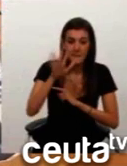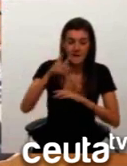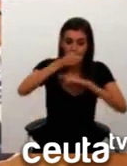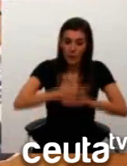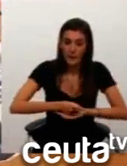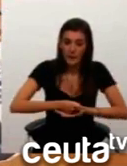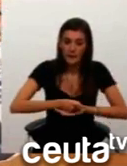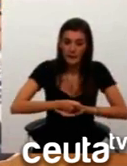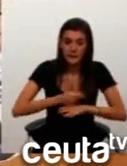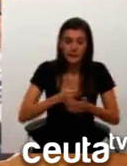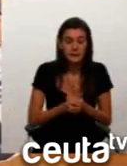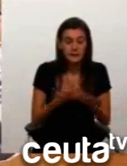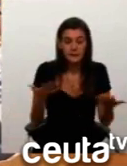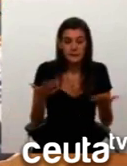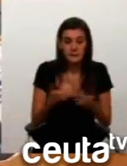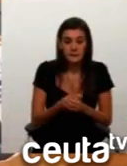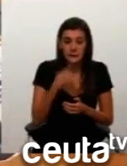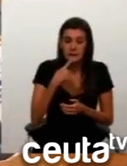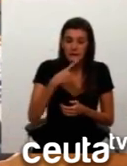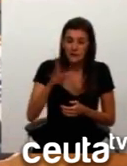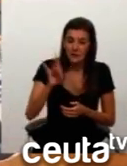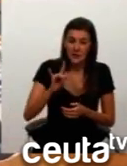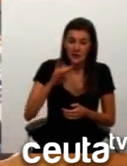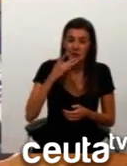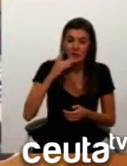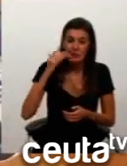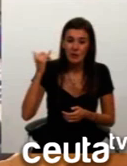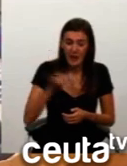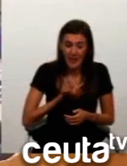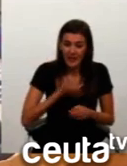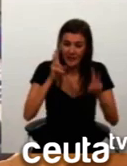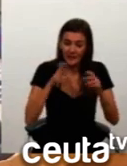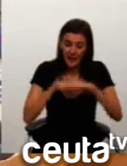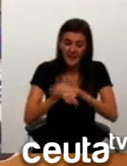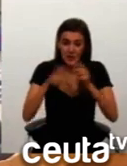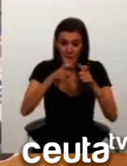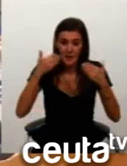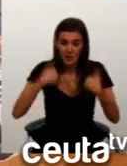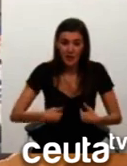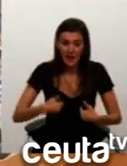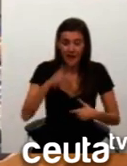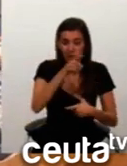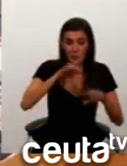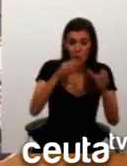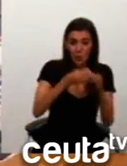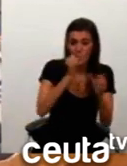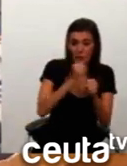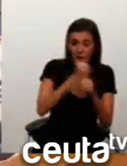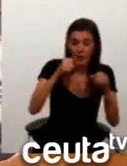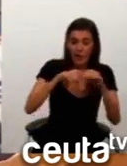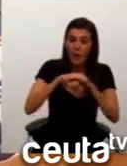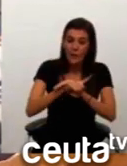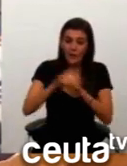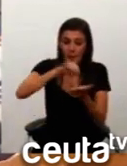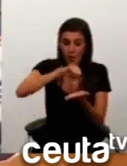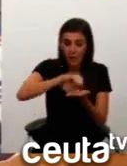asesores, que nos identifica y nos identifica en cuanto a la gestión del personal al régimen local,